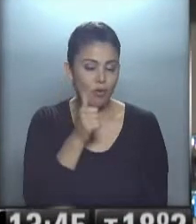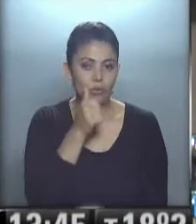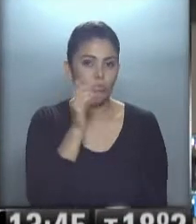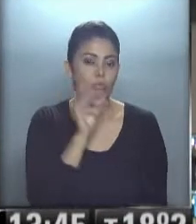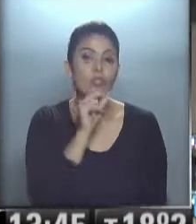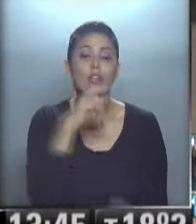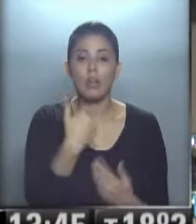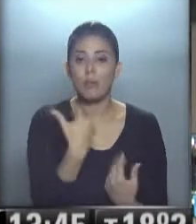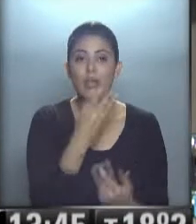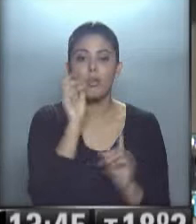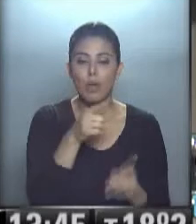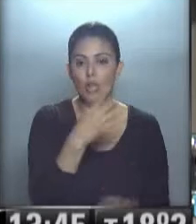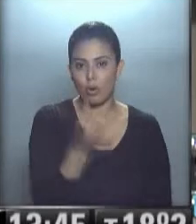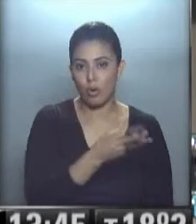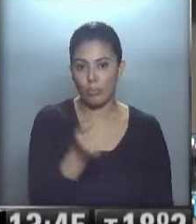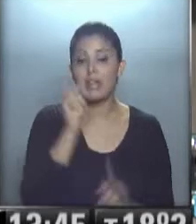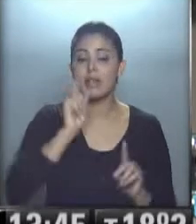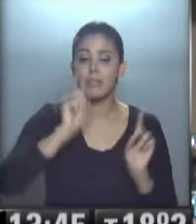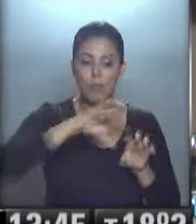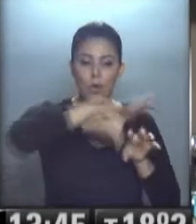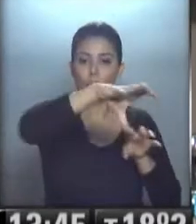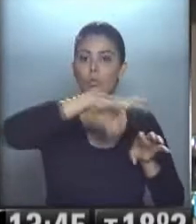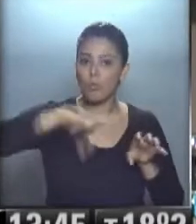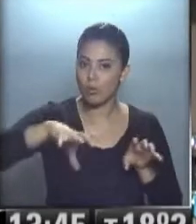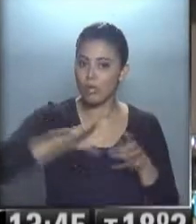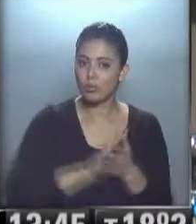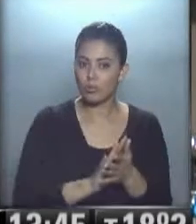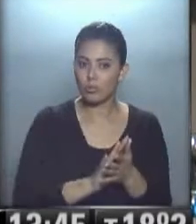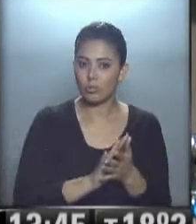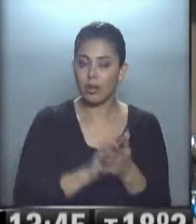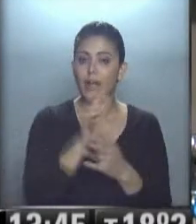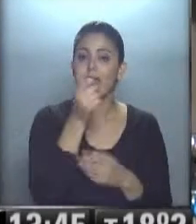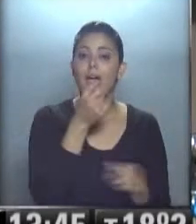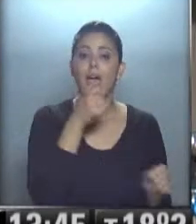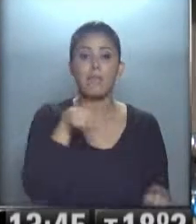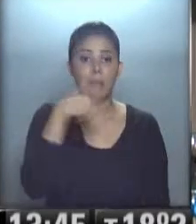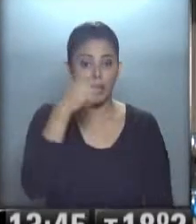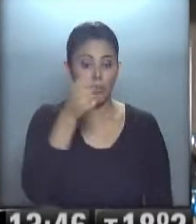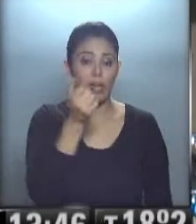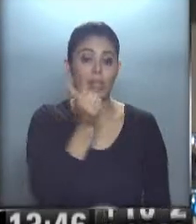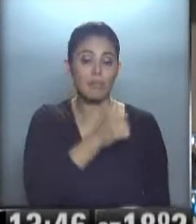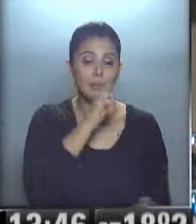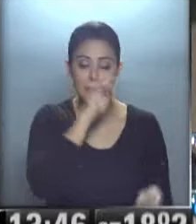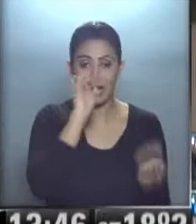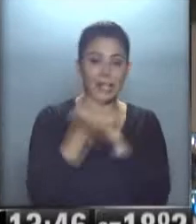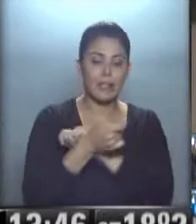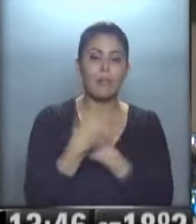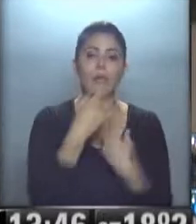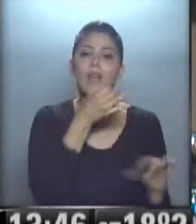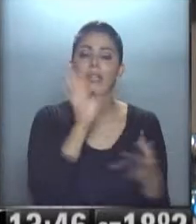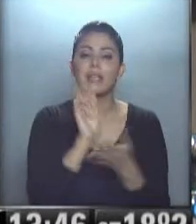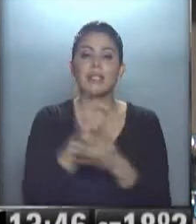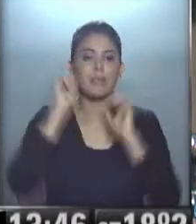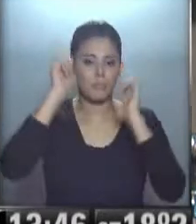allá y estos dispensarios de marihuana medicinal van a empezar a hacer para marín marihuana recreativa